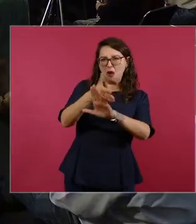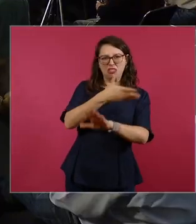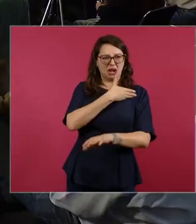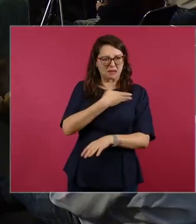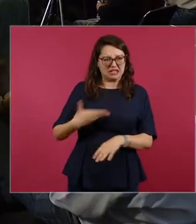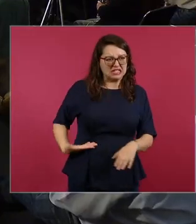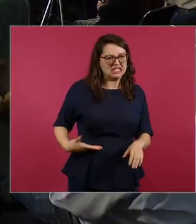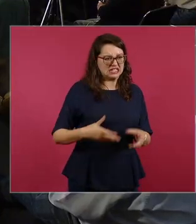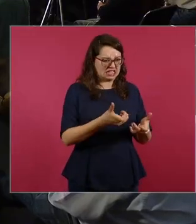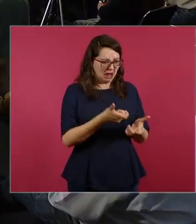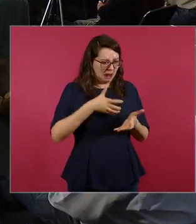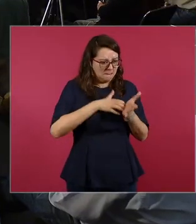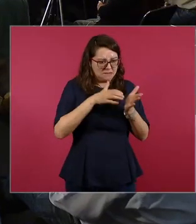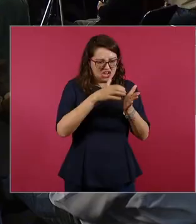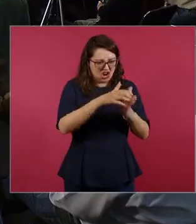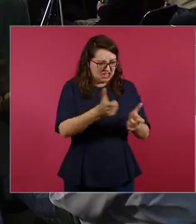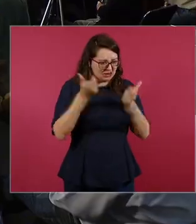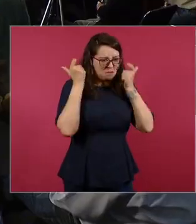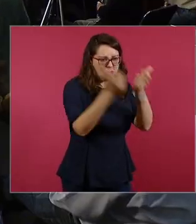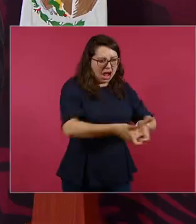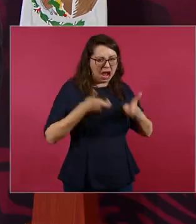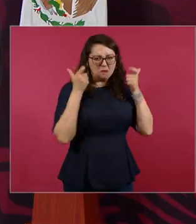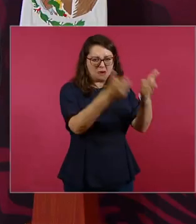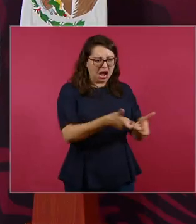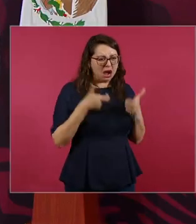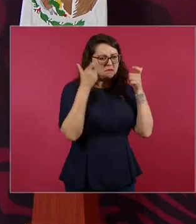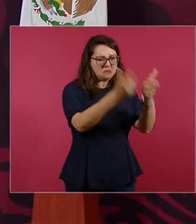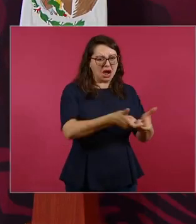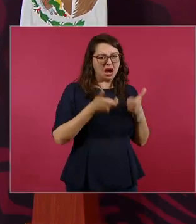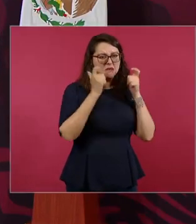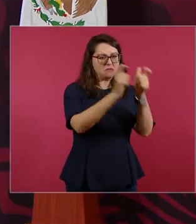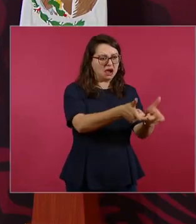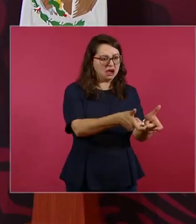si no hay resultados. ¿Qué